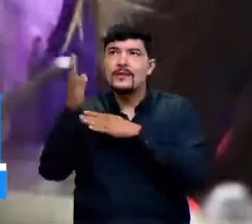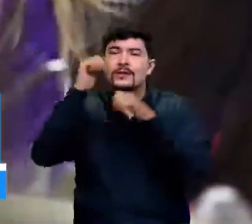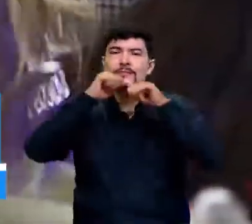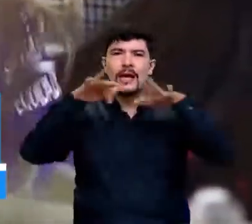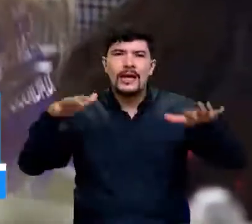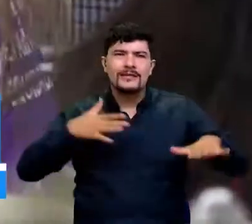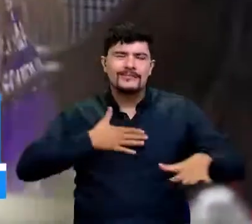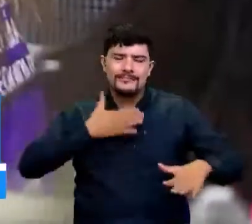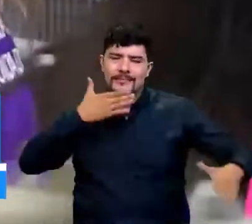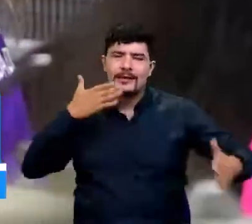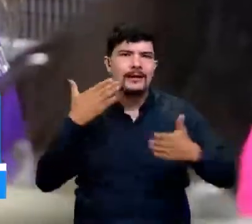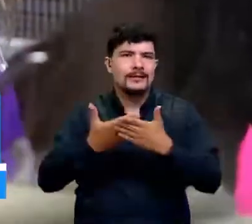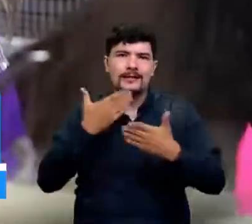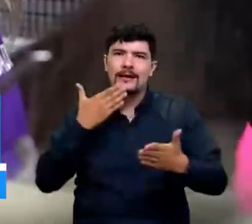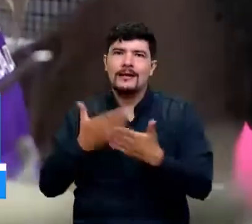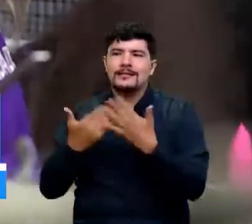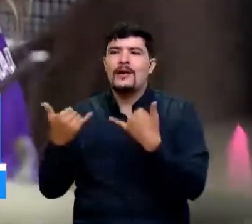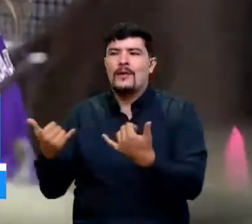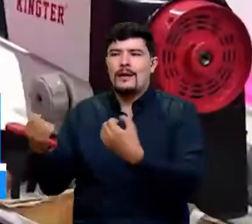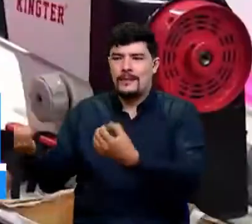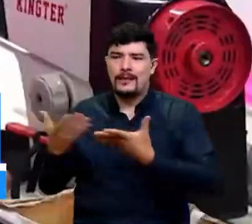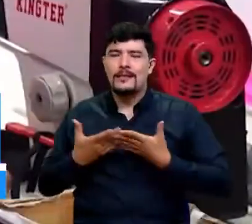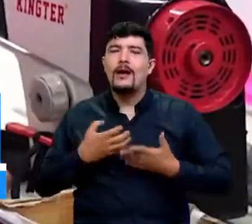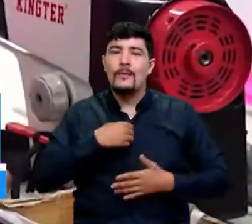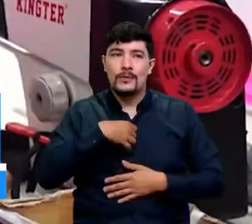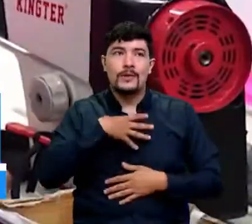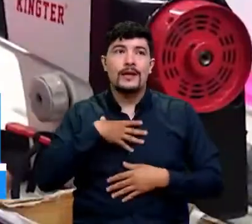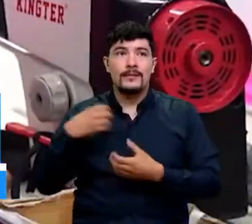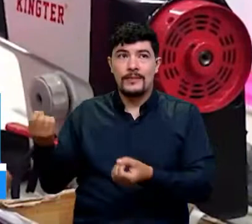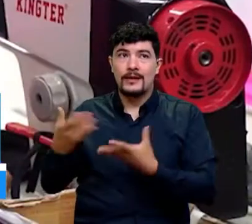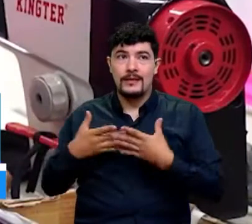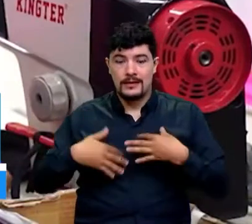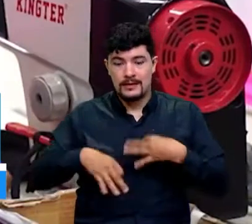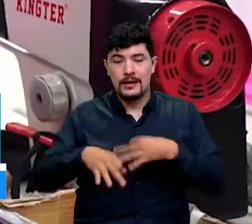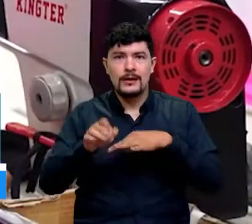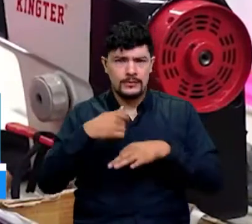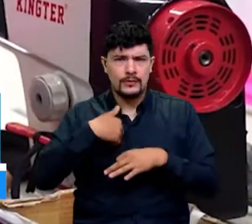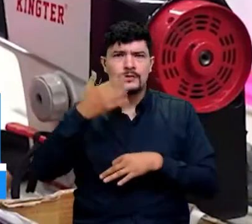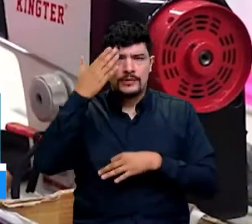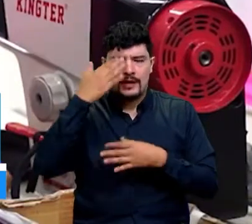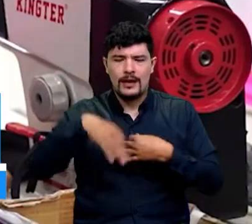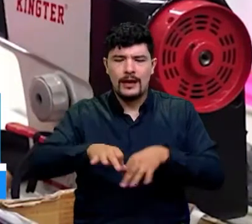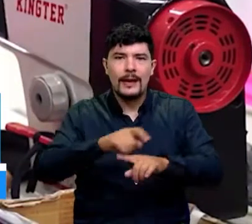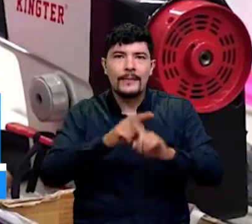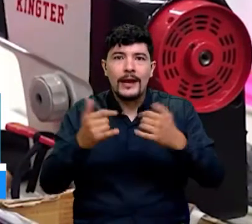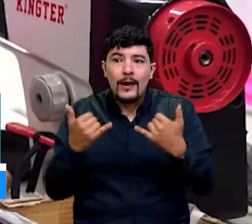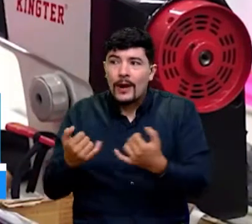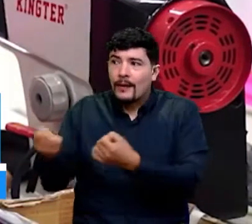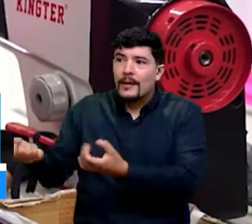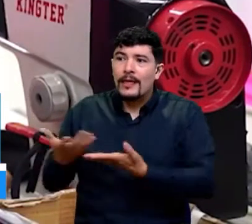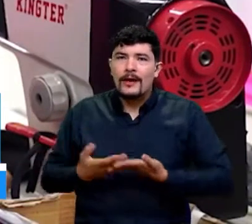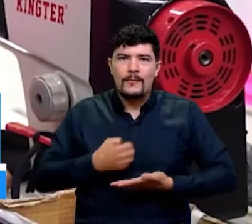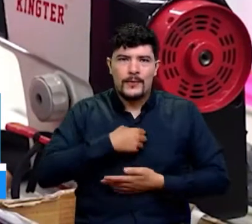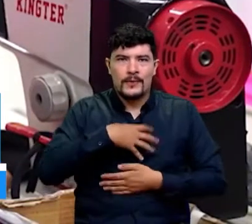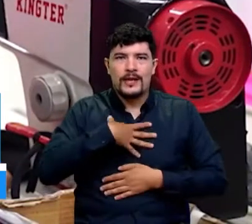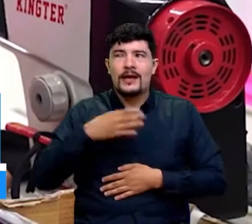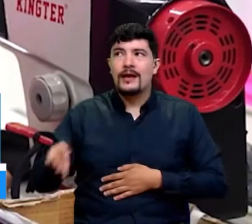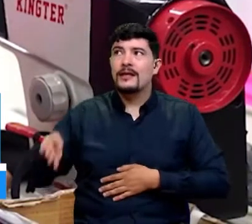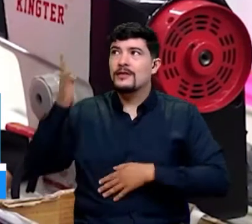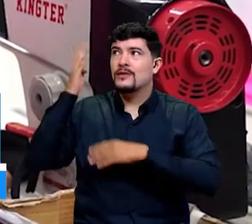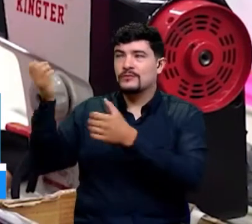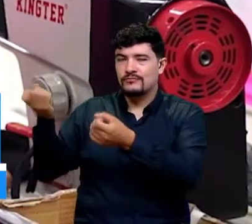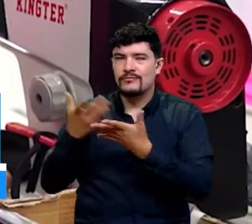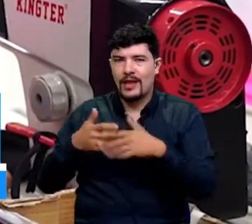inmensamente agradecida a esta oportunidad porque la verdad no tengo máquina y yo sé coser y todo, pero es una oportunidad que Dios nos ha dado a través